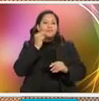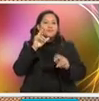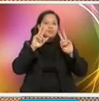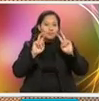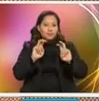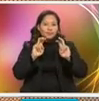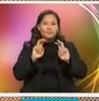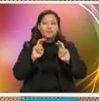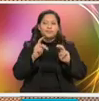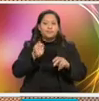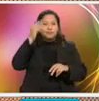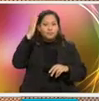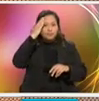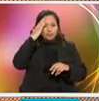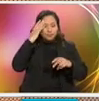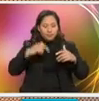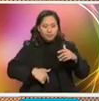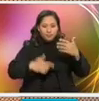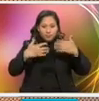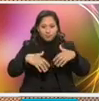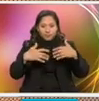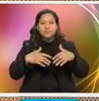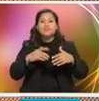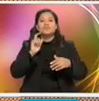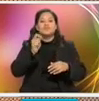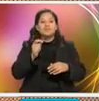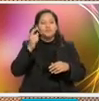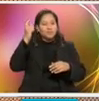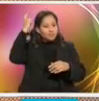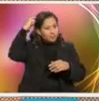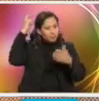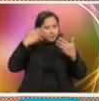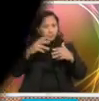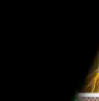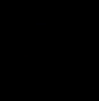hablando de precursores metabólicos que van directo al cerebro. ¿No es así, Paola?